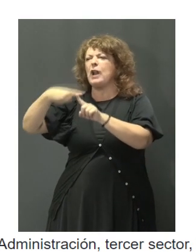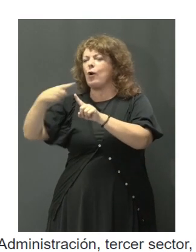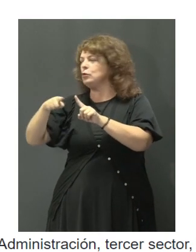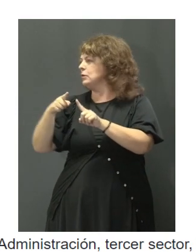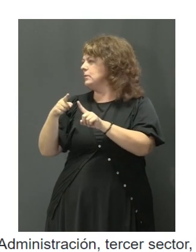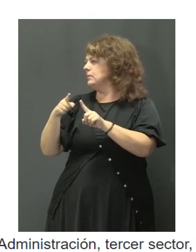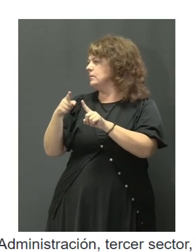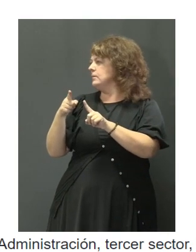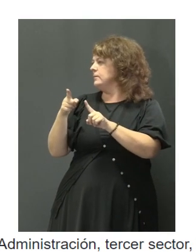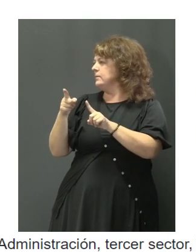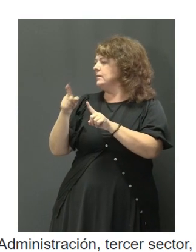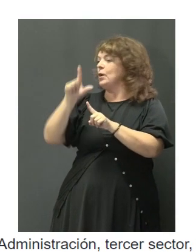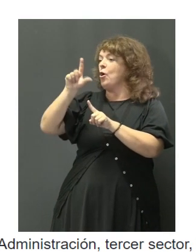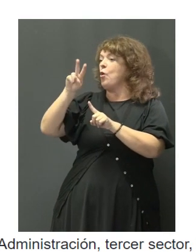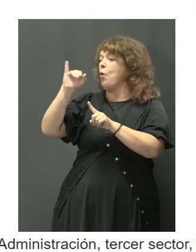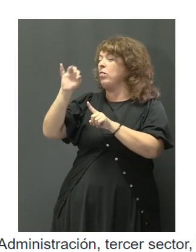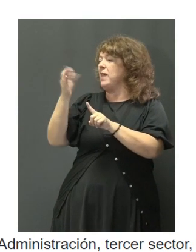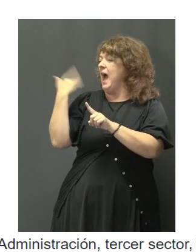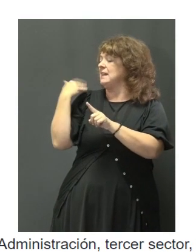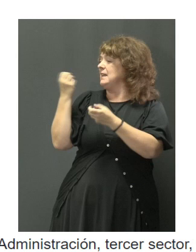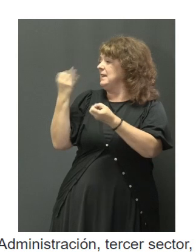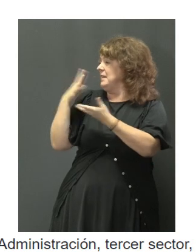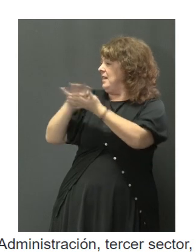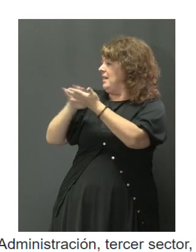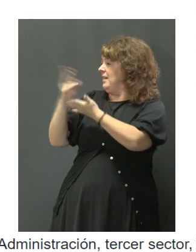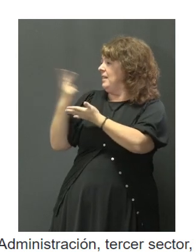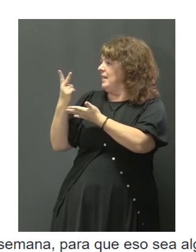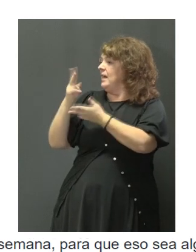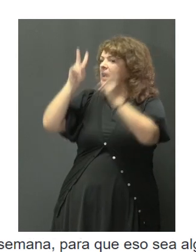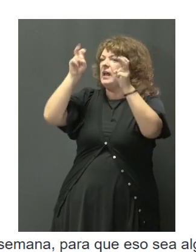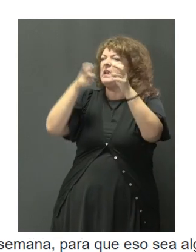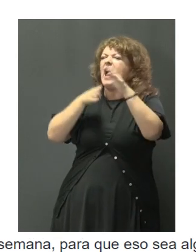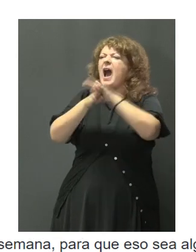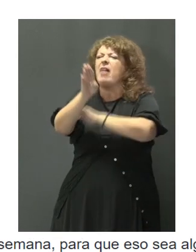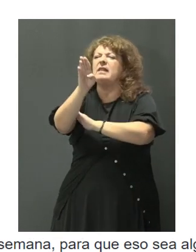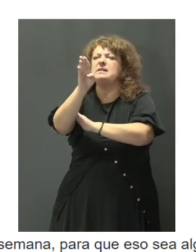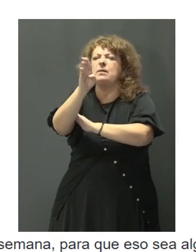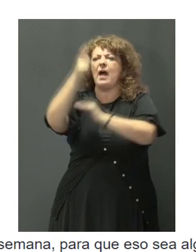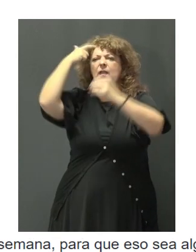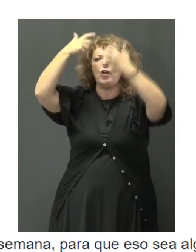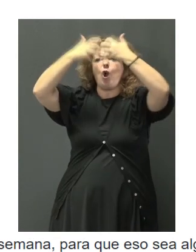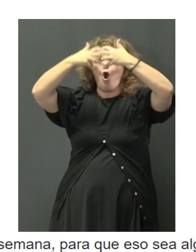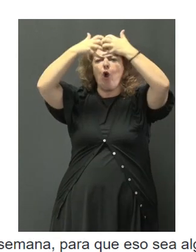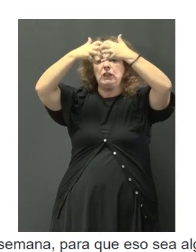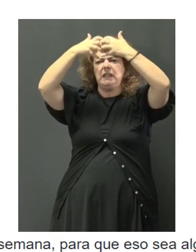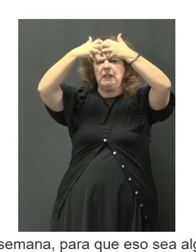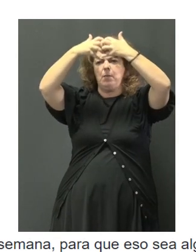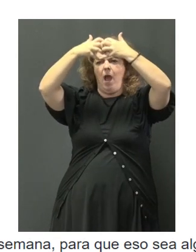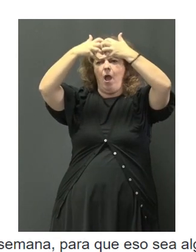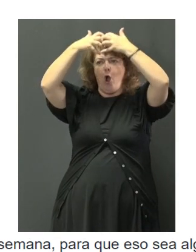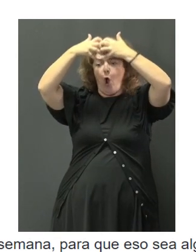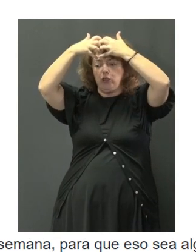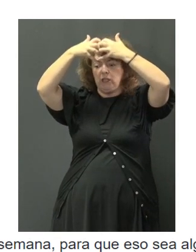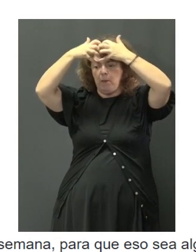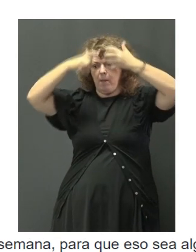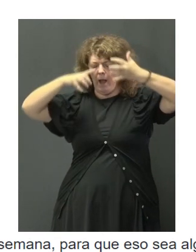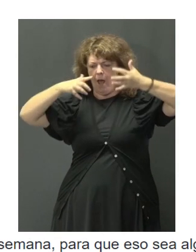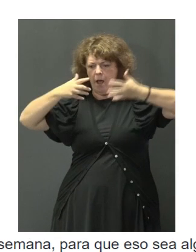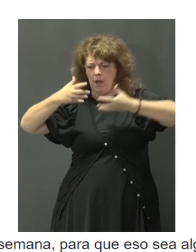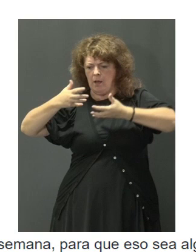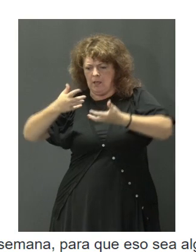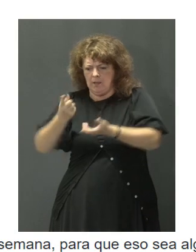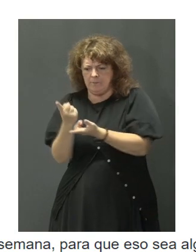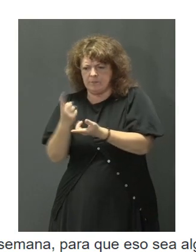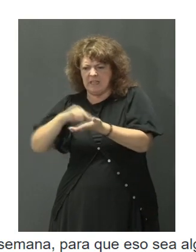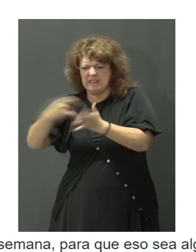también sabes muy bien, Lucía, que ya me comentaste antes, que es la parte de accesibilidad cognitiva a la hora de usar tecnología. Entonces,